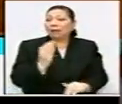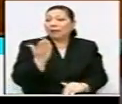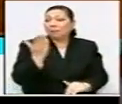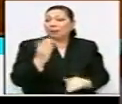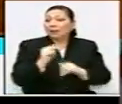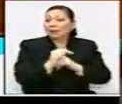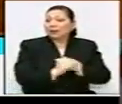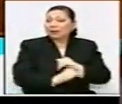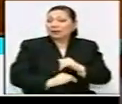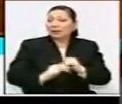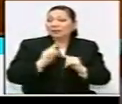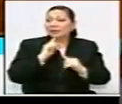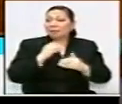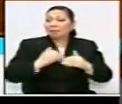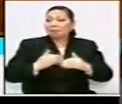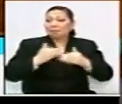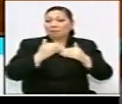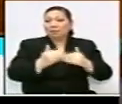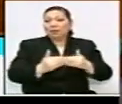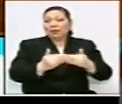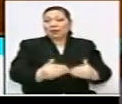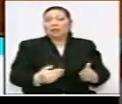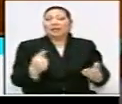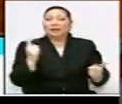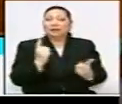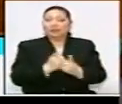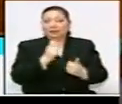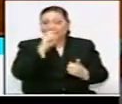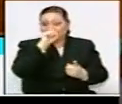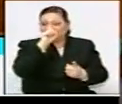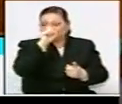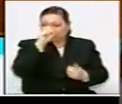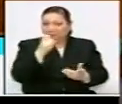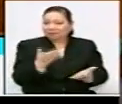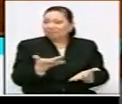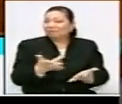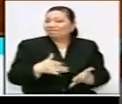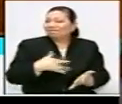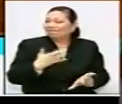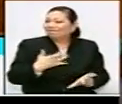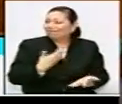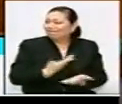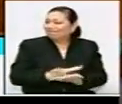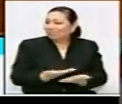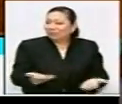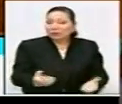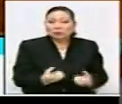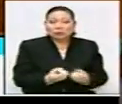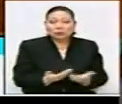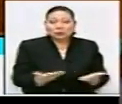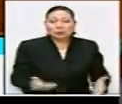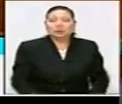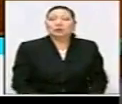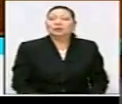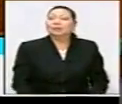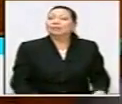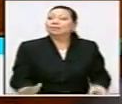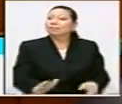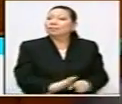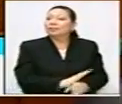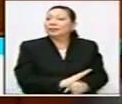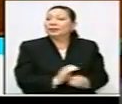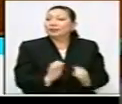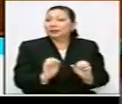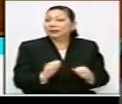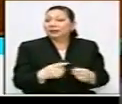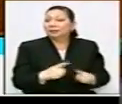demandas nacionales están postergadas frente a un ejecutivo insensible, en muchos casos ineficiente, que